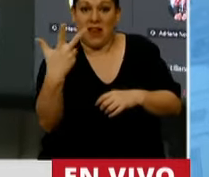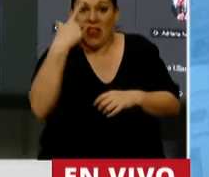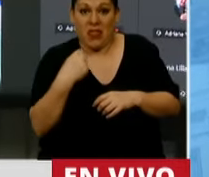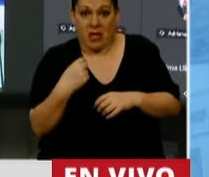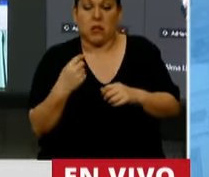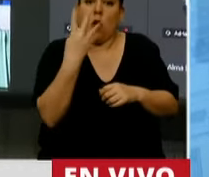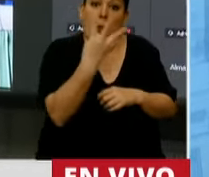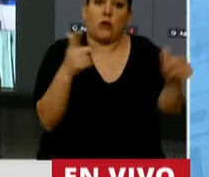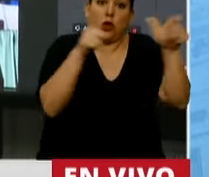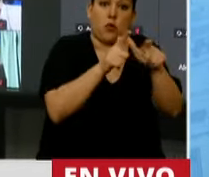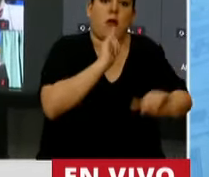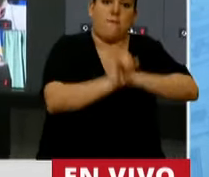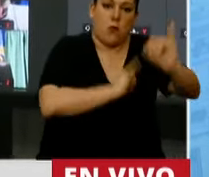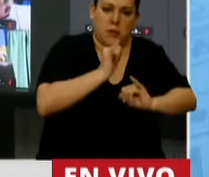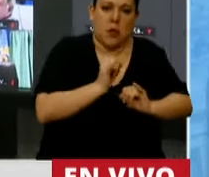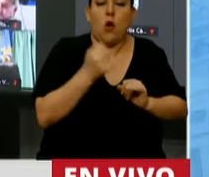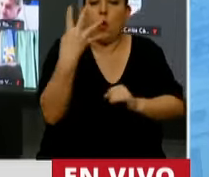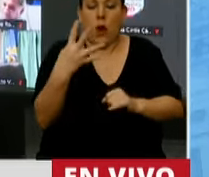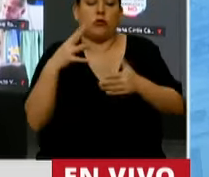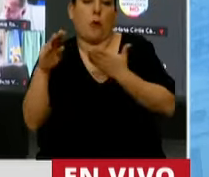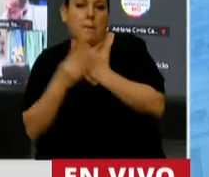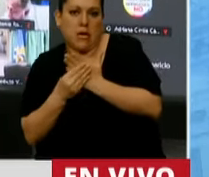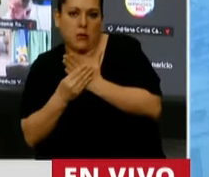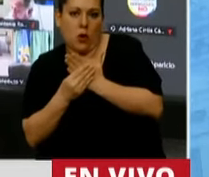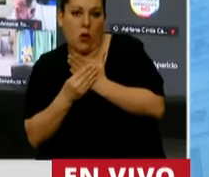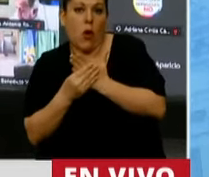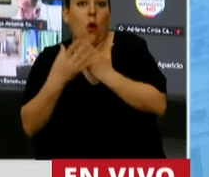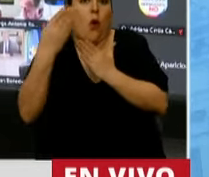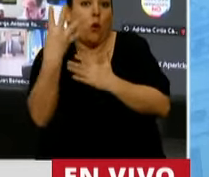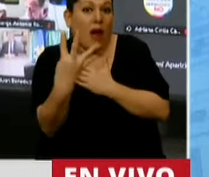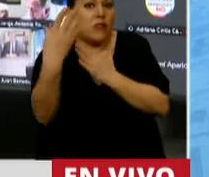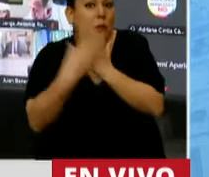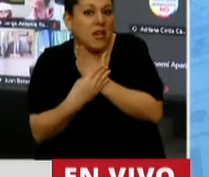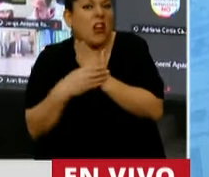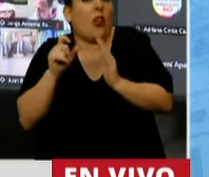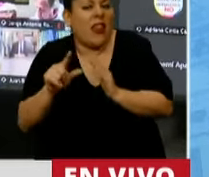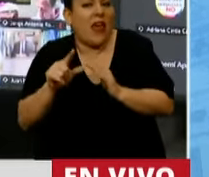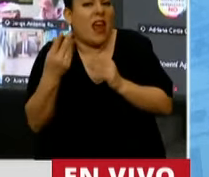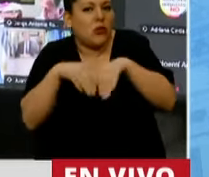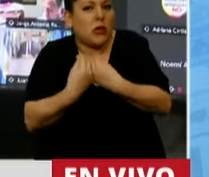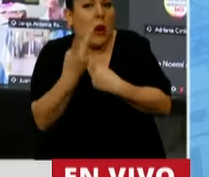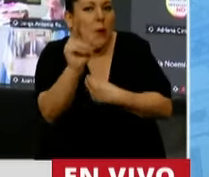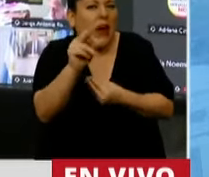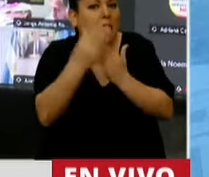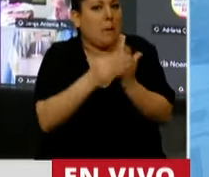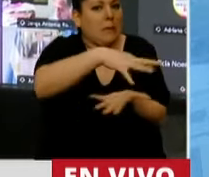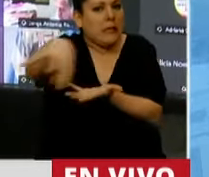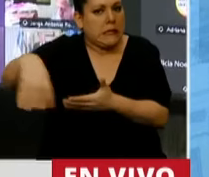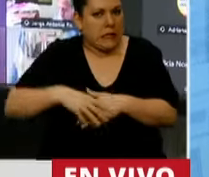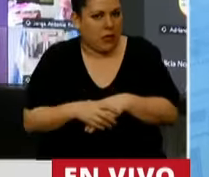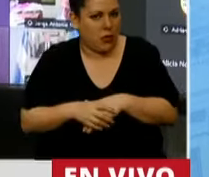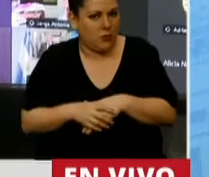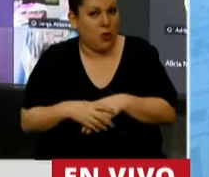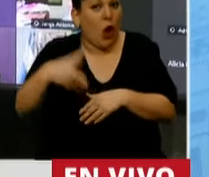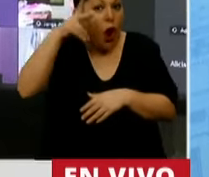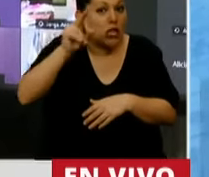4 reuniones informativas. 4 ministros, 2 secretarios, 4 ministros sobre 20 ministerios. El 80% de los